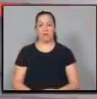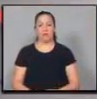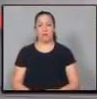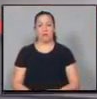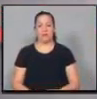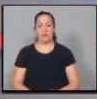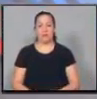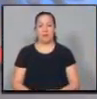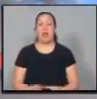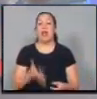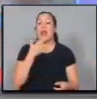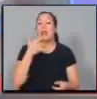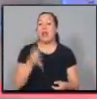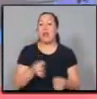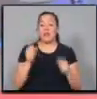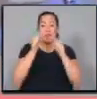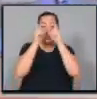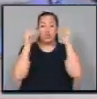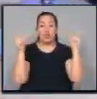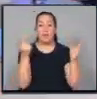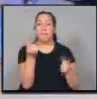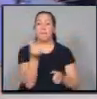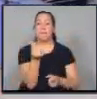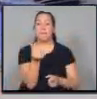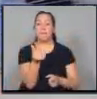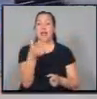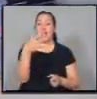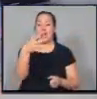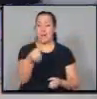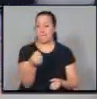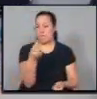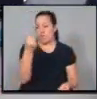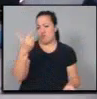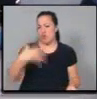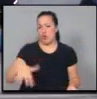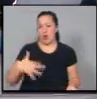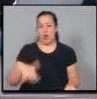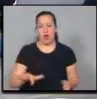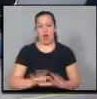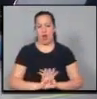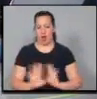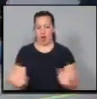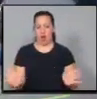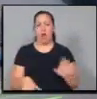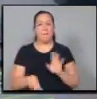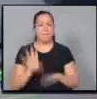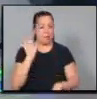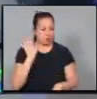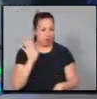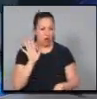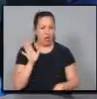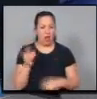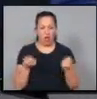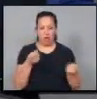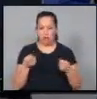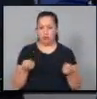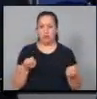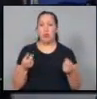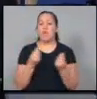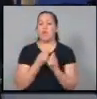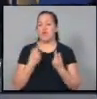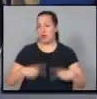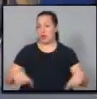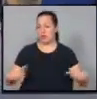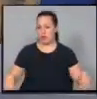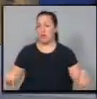Y realmente sorprende el precio del limón. Está muy caro en las fruterías. Y bueno, esto ha pasado con muchos productos a lo